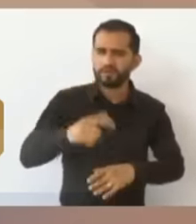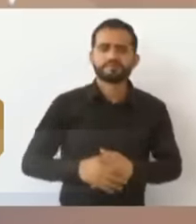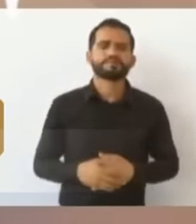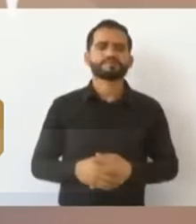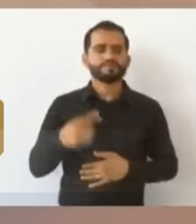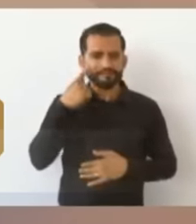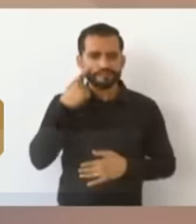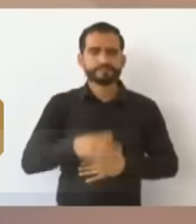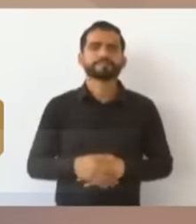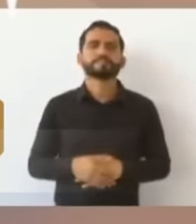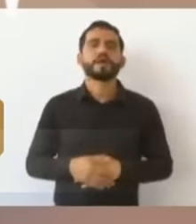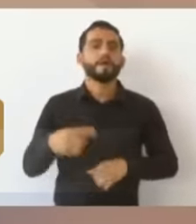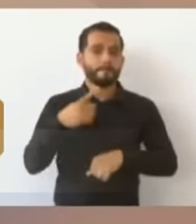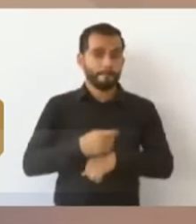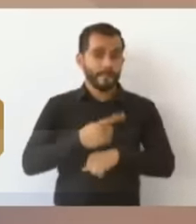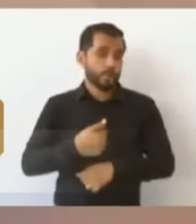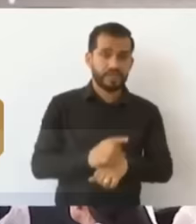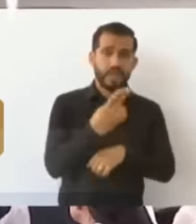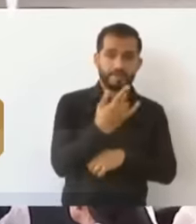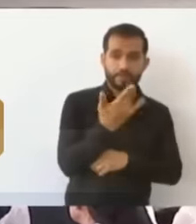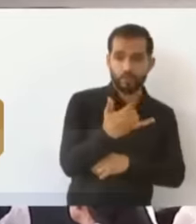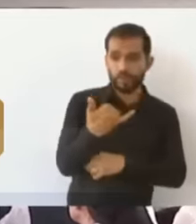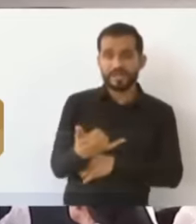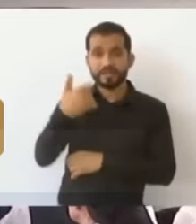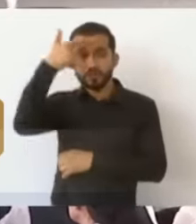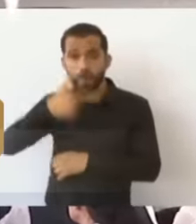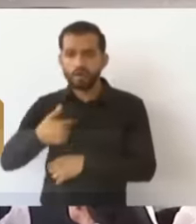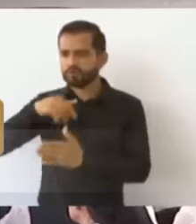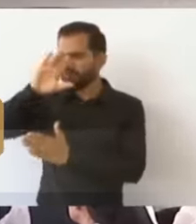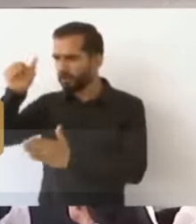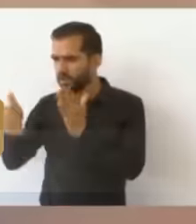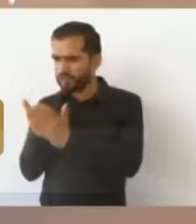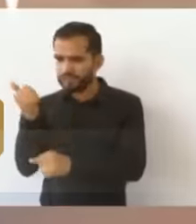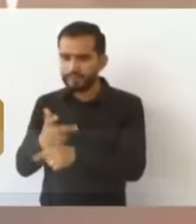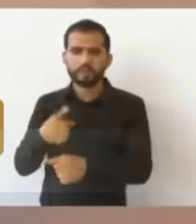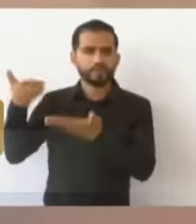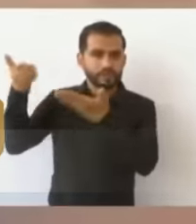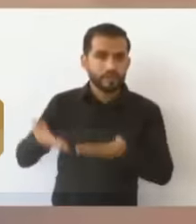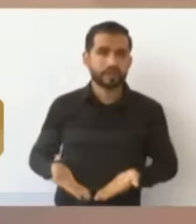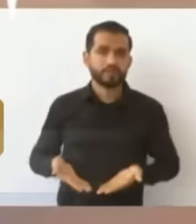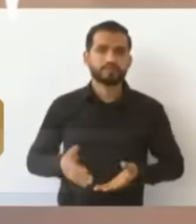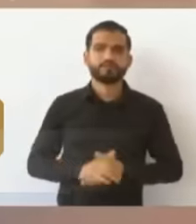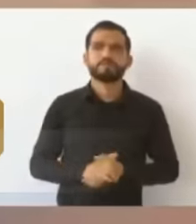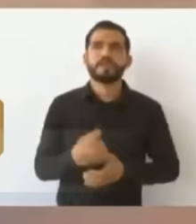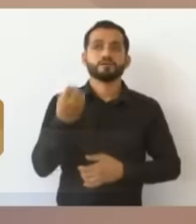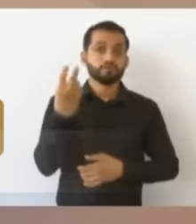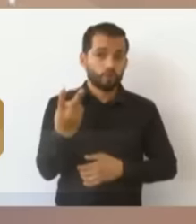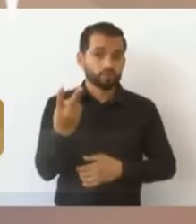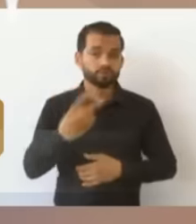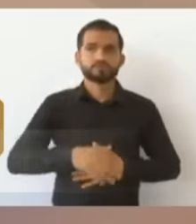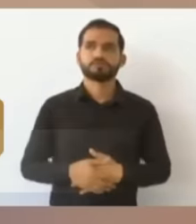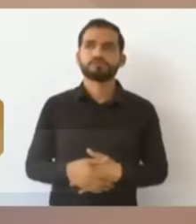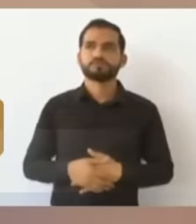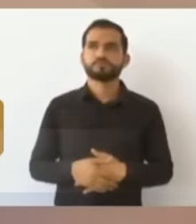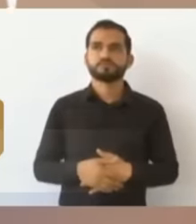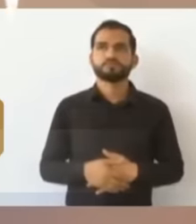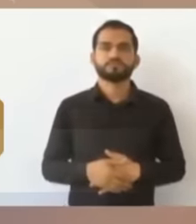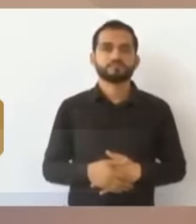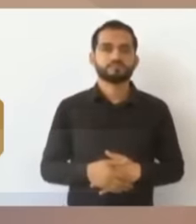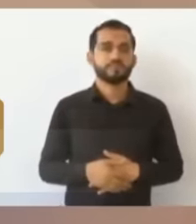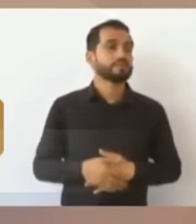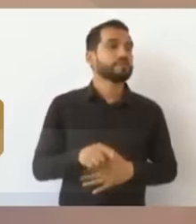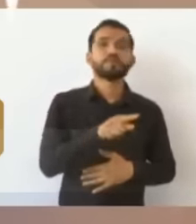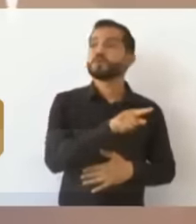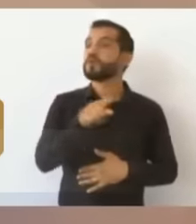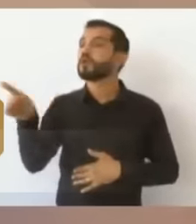lugar, yo no estaba ese día en Sinaloa y regresé el siguiente día muy tempranito. Dos, no tiene nadie